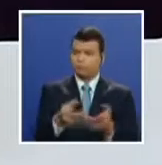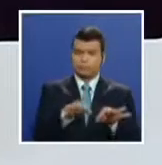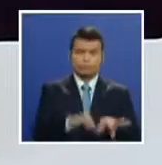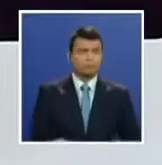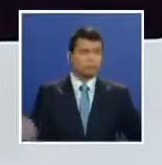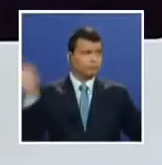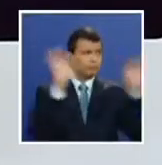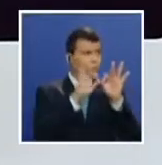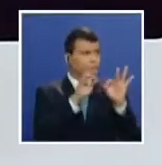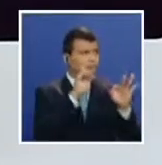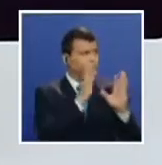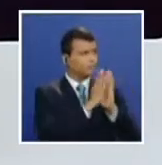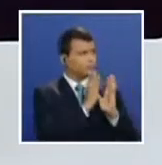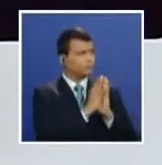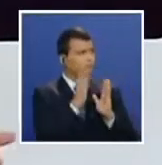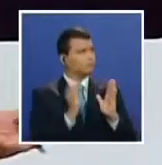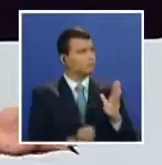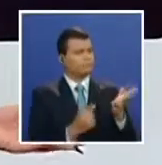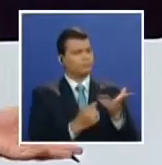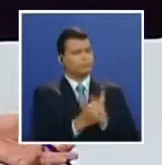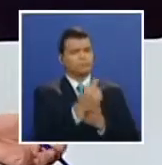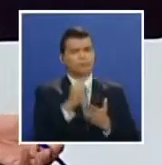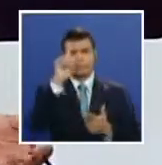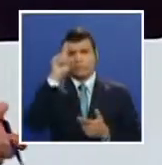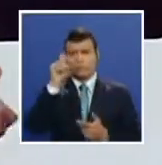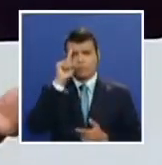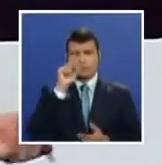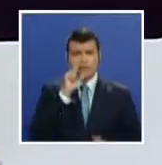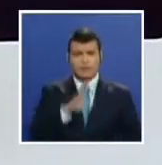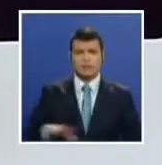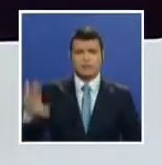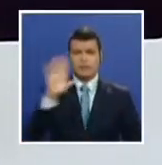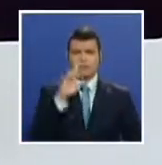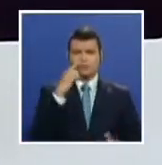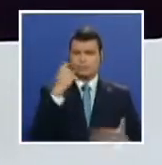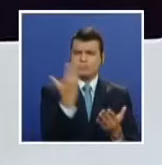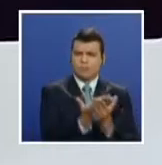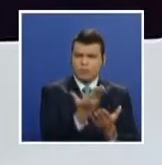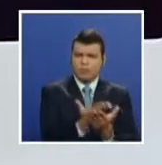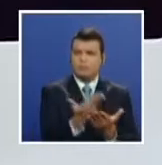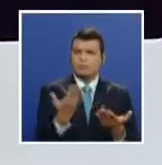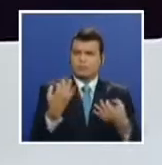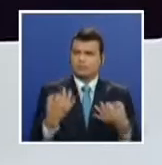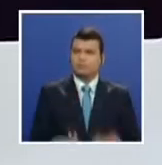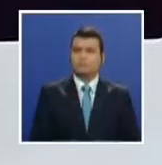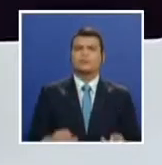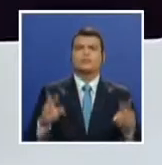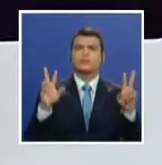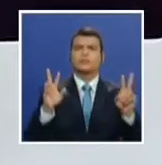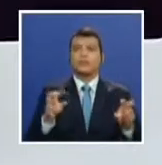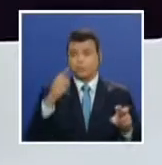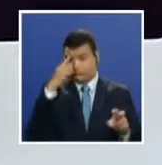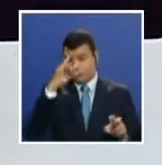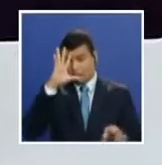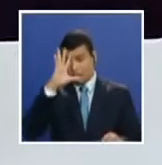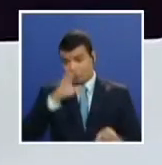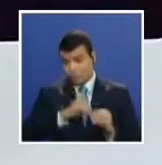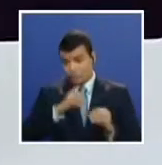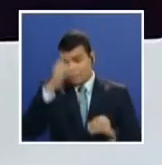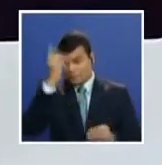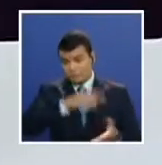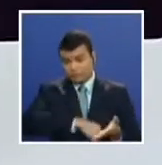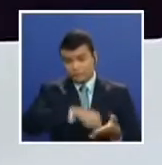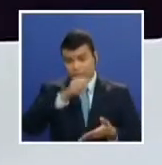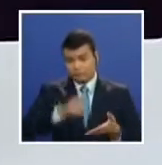importante saber cuáles serán las razones del gobierno nacional los argumentos frente a esta posible firma este posible acuerdo